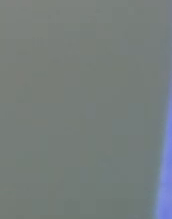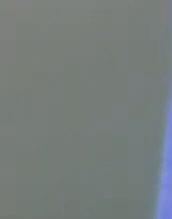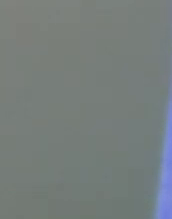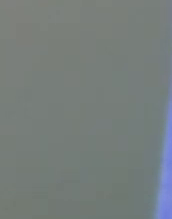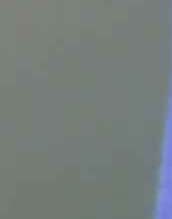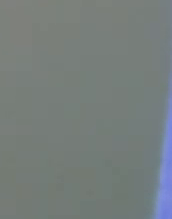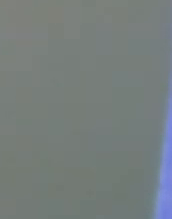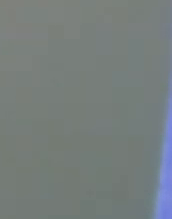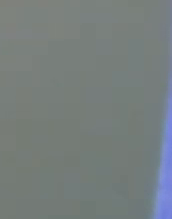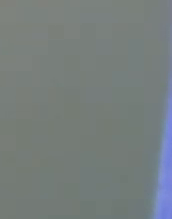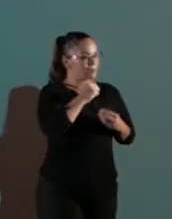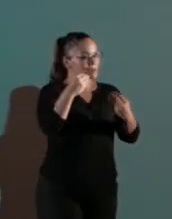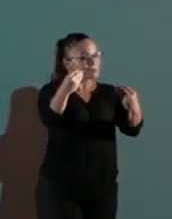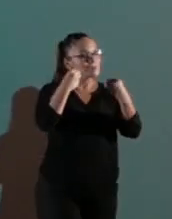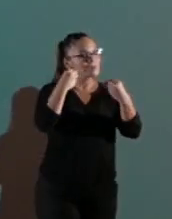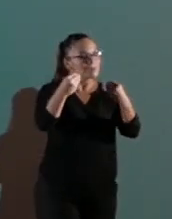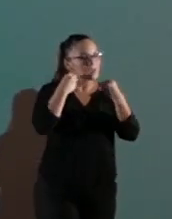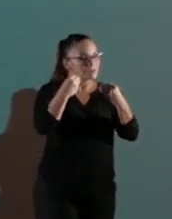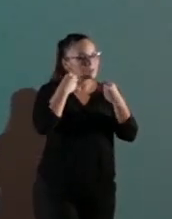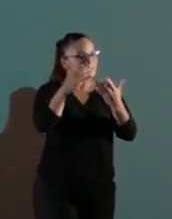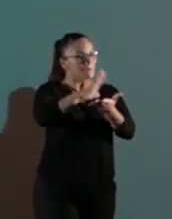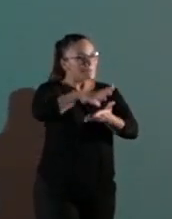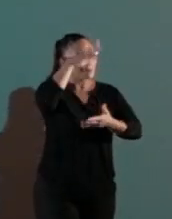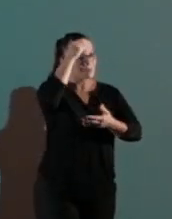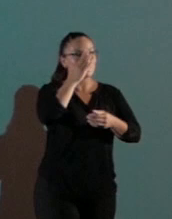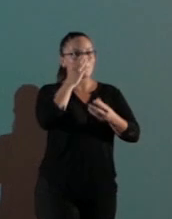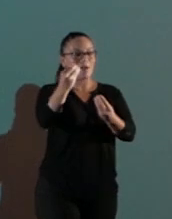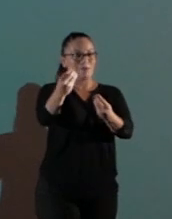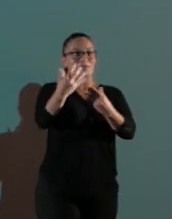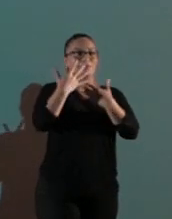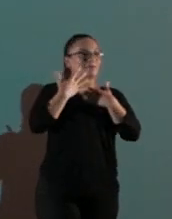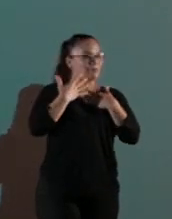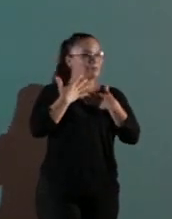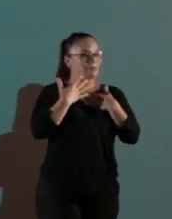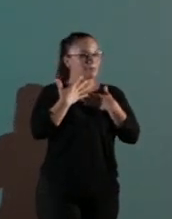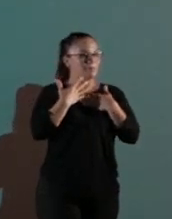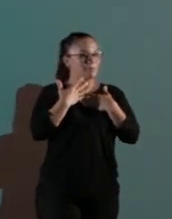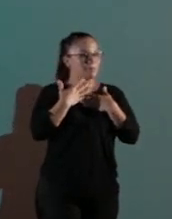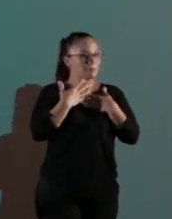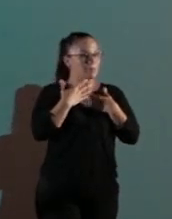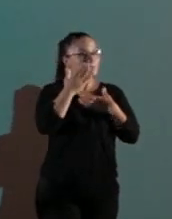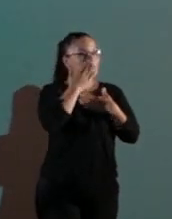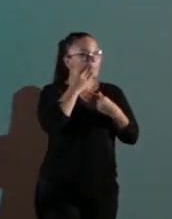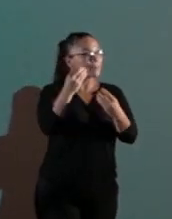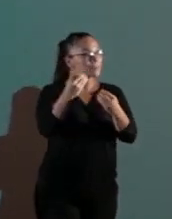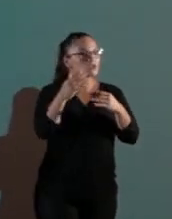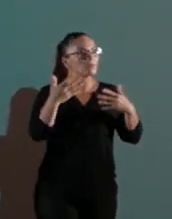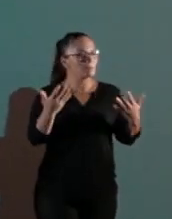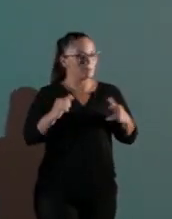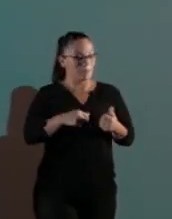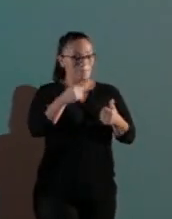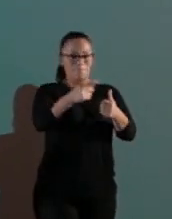de las enseñanzas aprendizajes que mamá me había transmitido en ese momento pero la primera era que